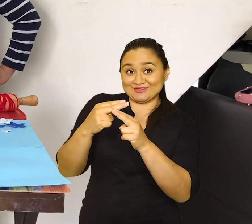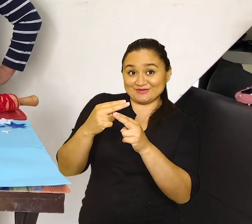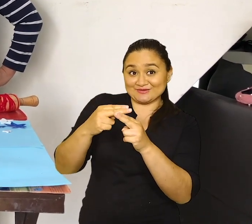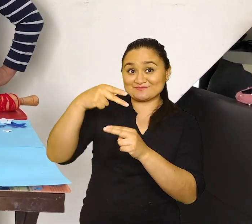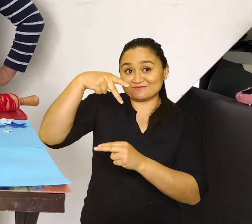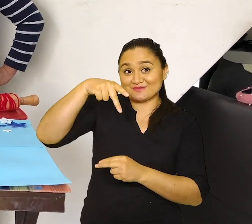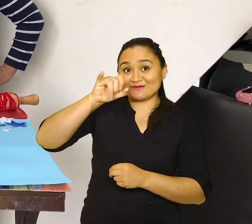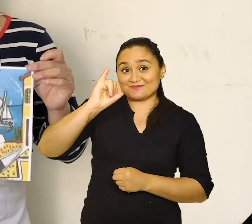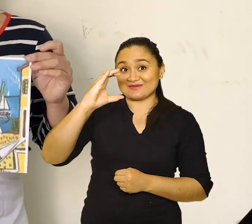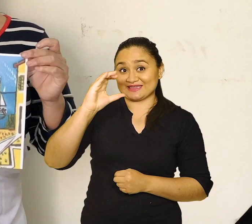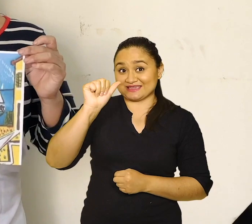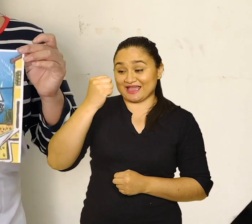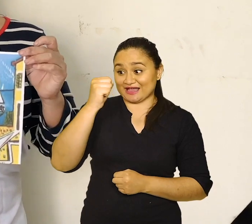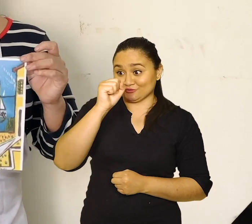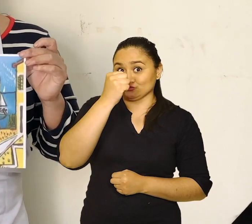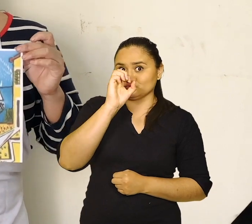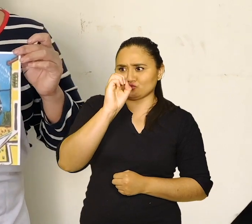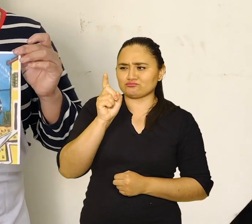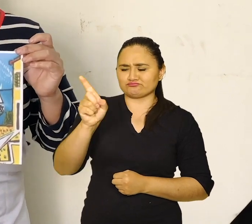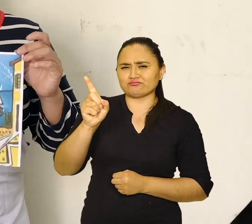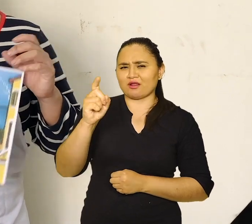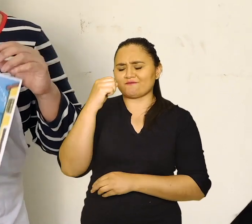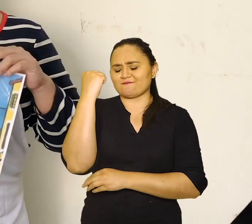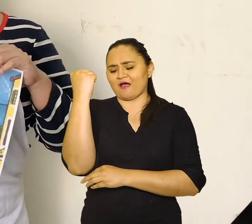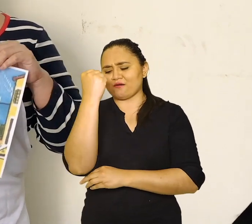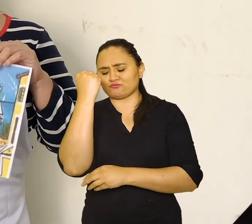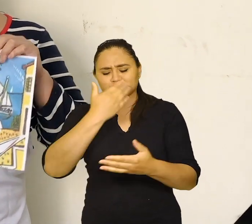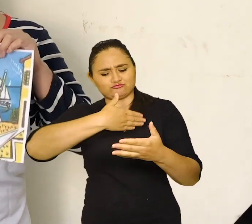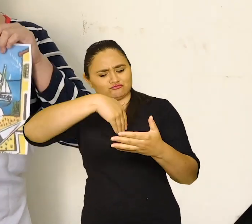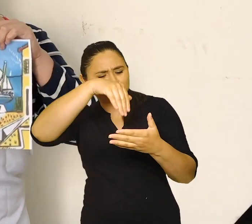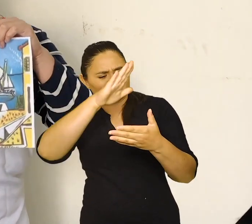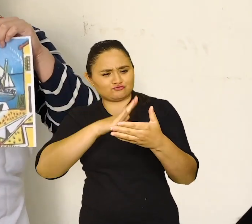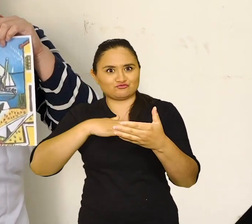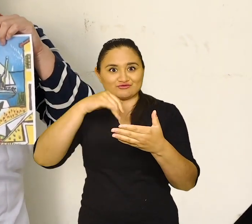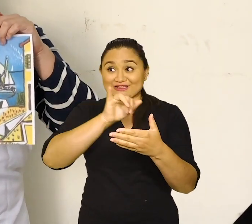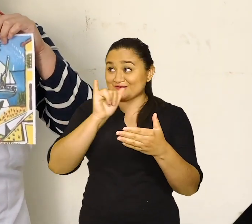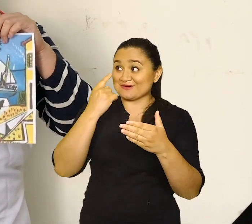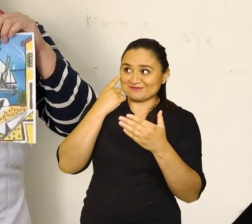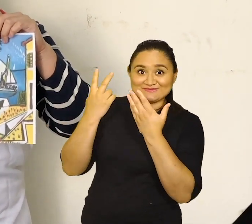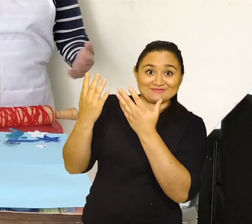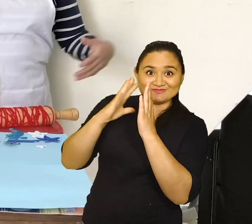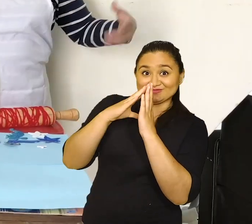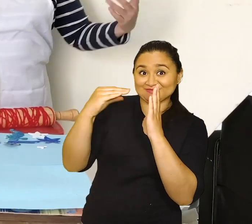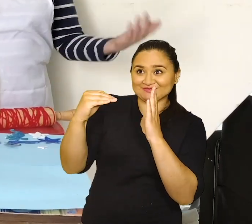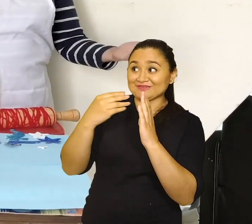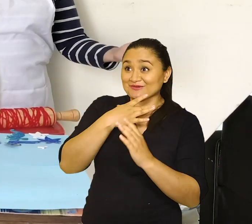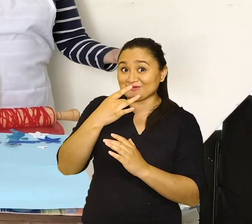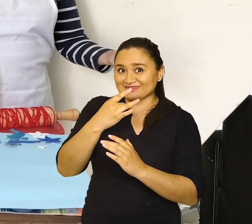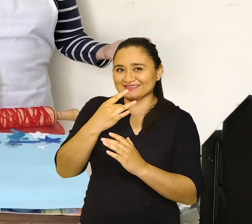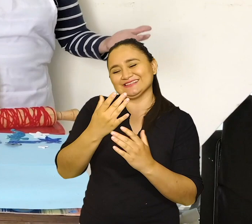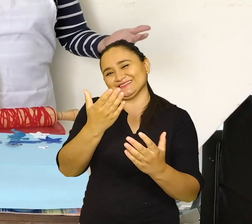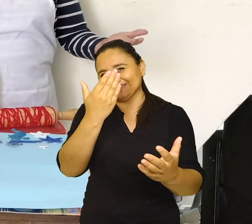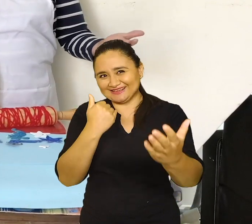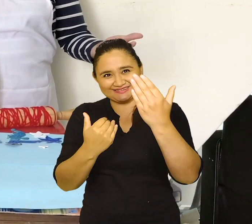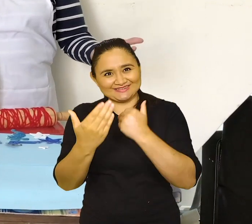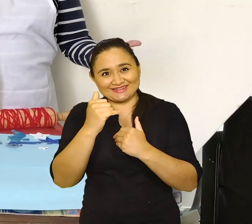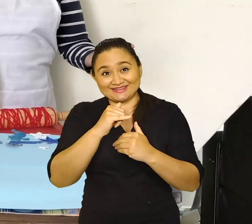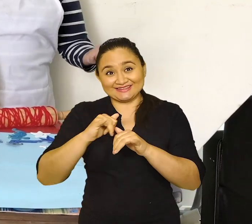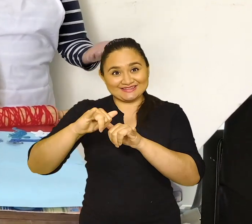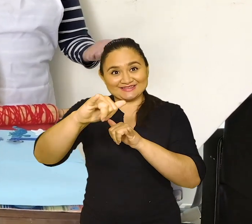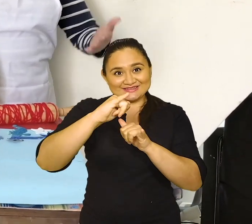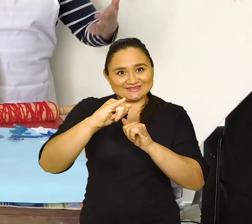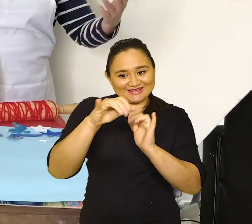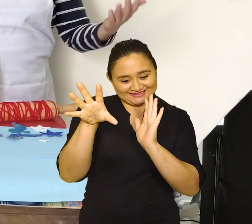Pablo Picasso. Era un pintor muy famoso que hacía pinturas como estas. ¿Qué les parece si nos